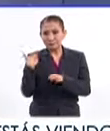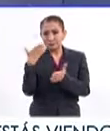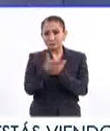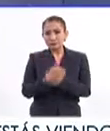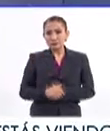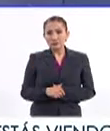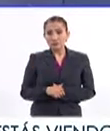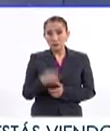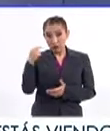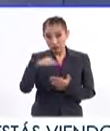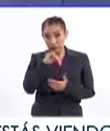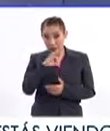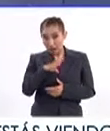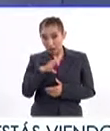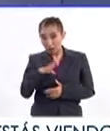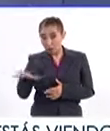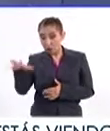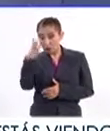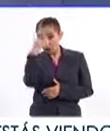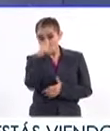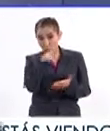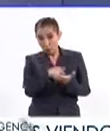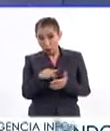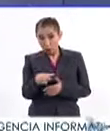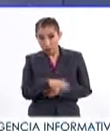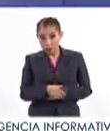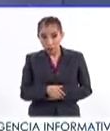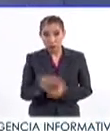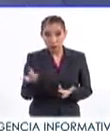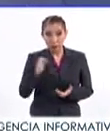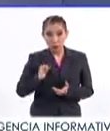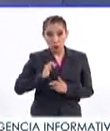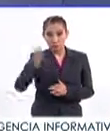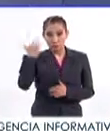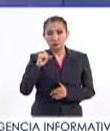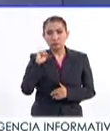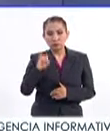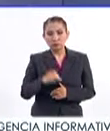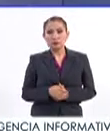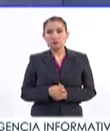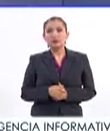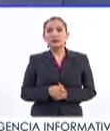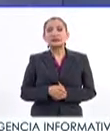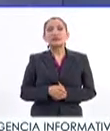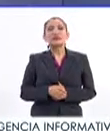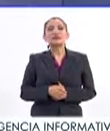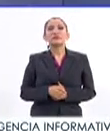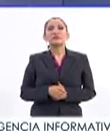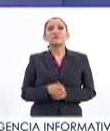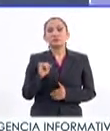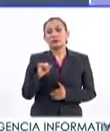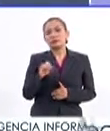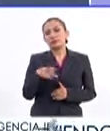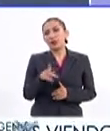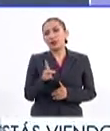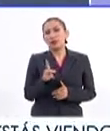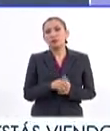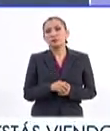poco, supongo que también era un esplendoroso sitio prehispánico. Sí, sí, nada más que